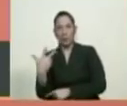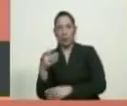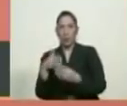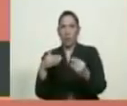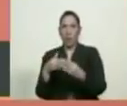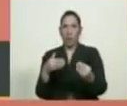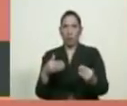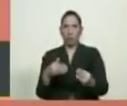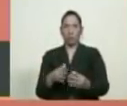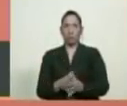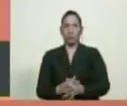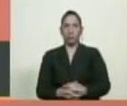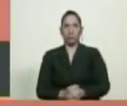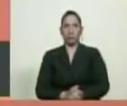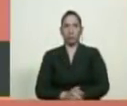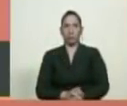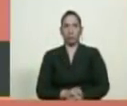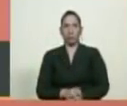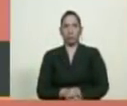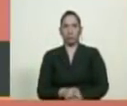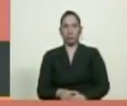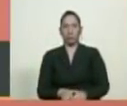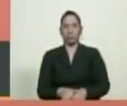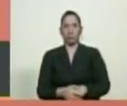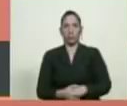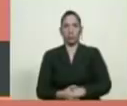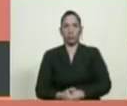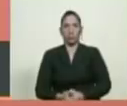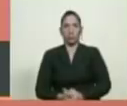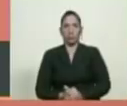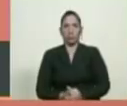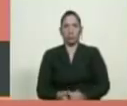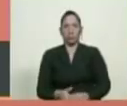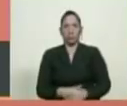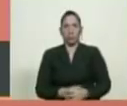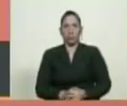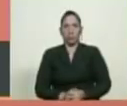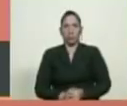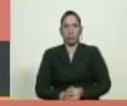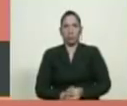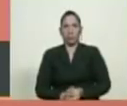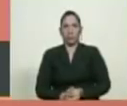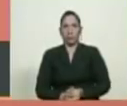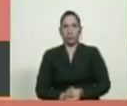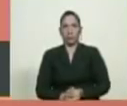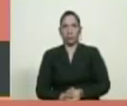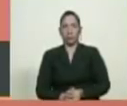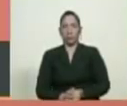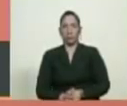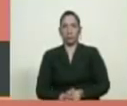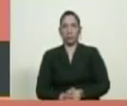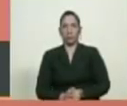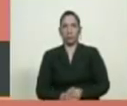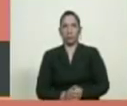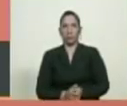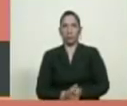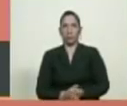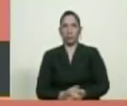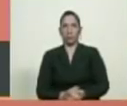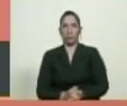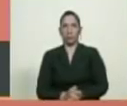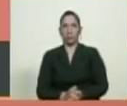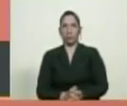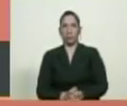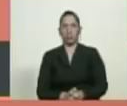algo así como 18 bolívares soberanos. Pero si ese 18 le empiezan a poner ceros,